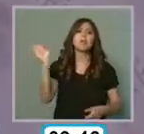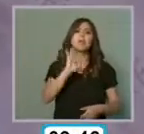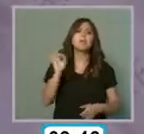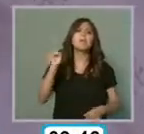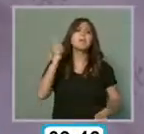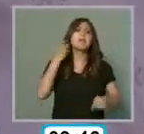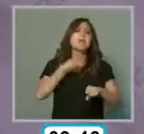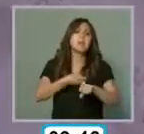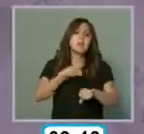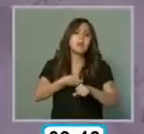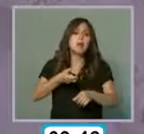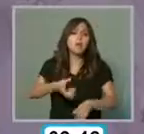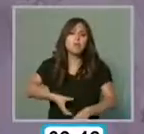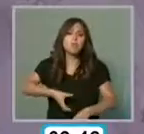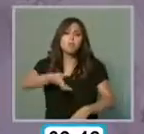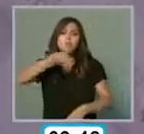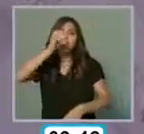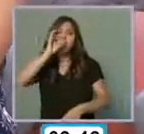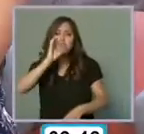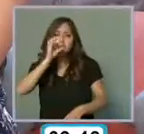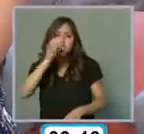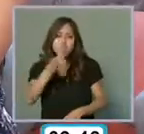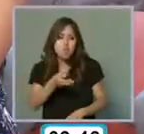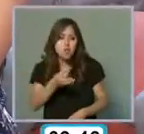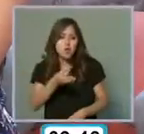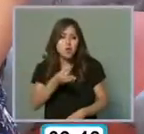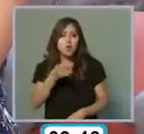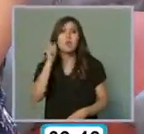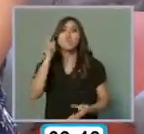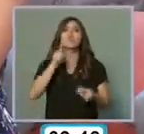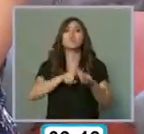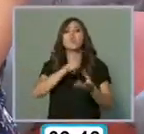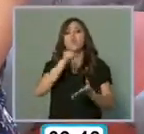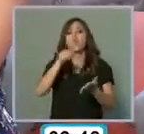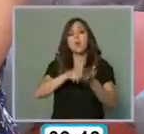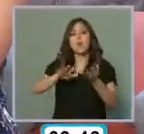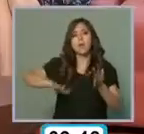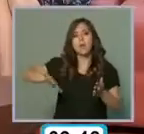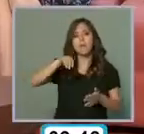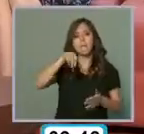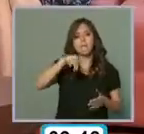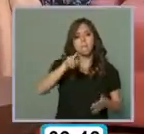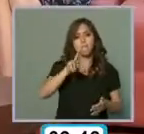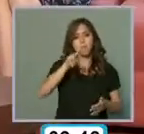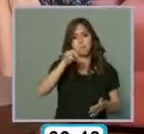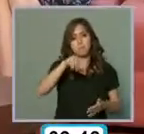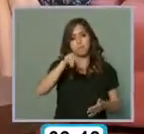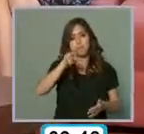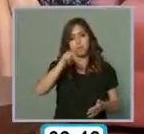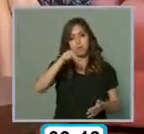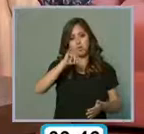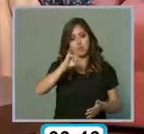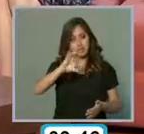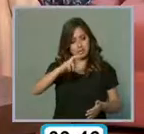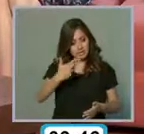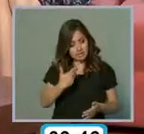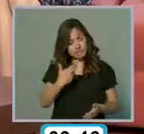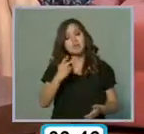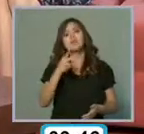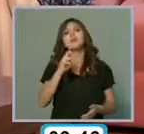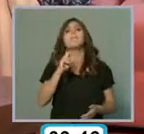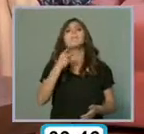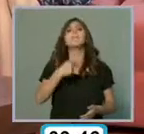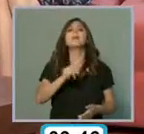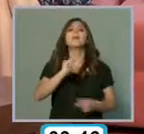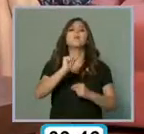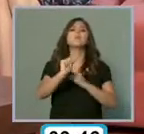Múnich, y pues que dijeron, hay que hacer algo. Y entonces comenzaron a imprimir una serie de octavillas, papelitos. En